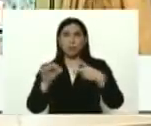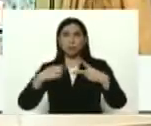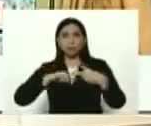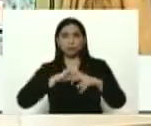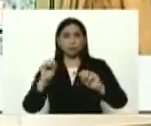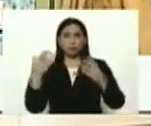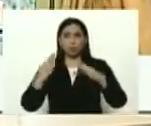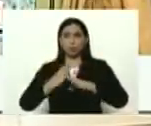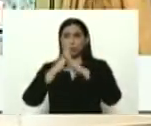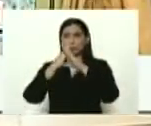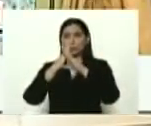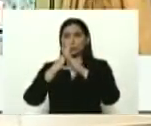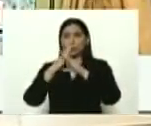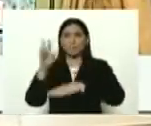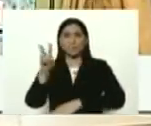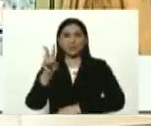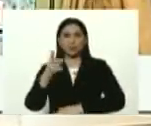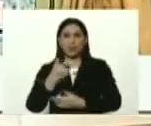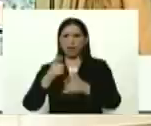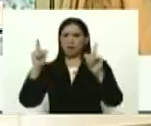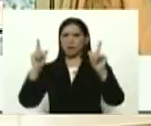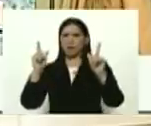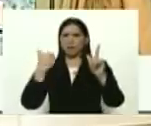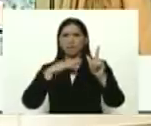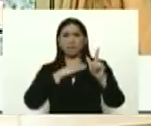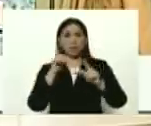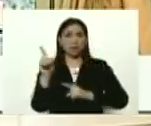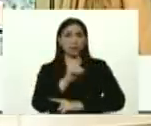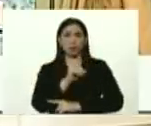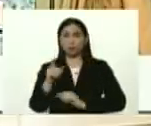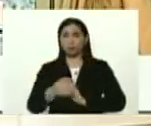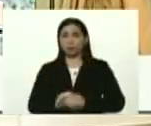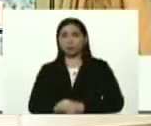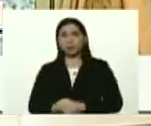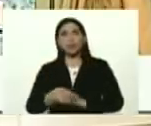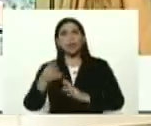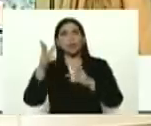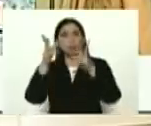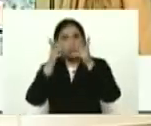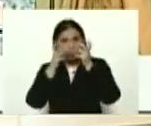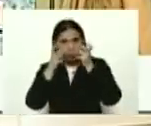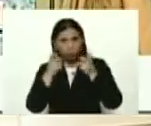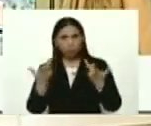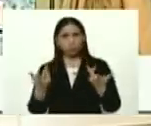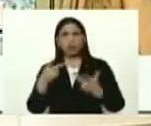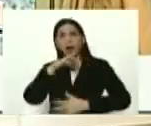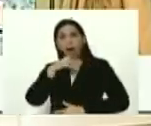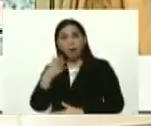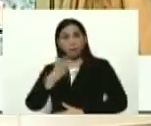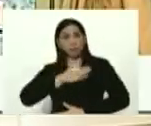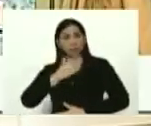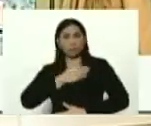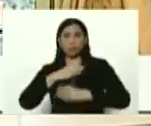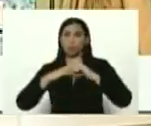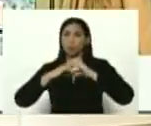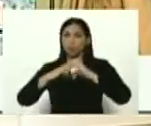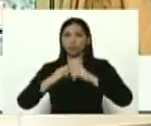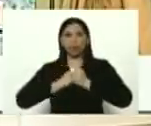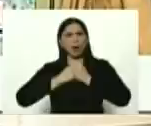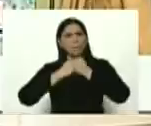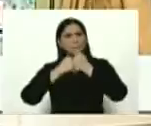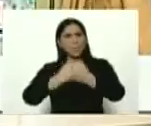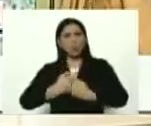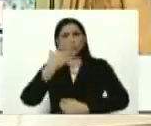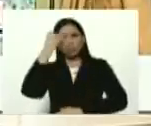logrado controlar, Venezuela está libre de esto. No, compatriotas, no, escúchenme, les hablo de mi corazón. Por el amor de Dios,